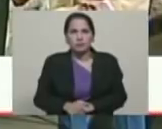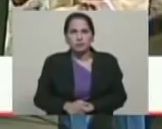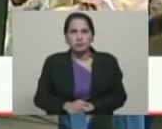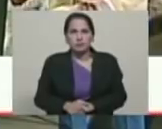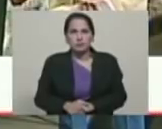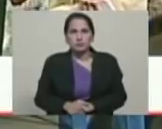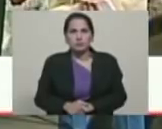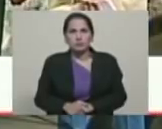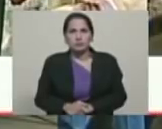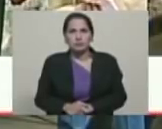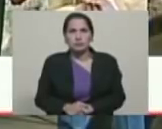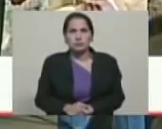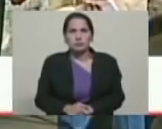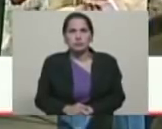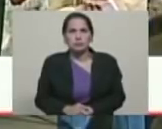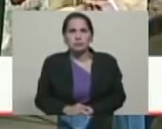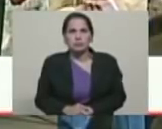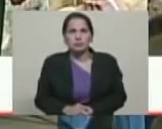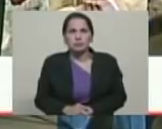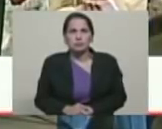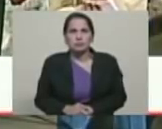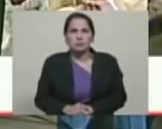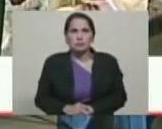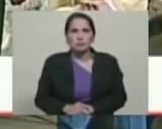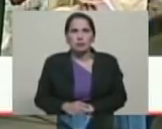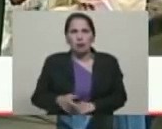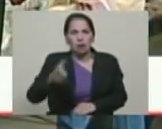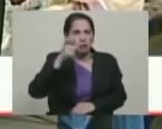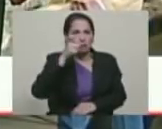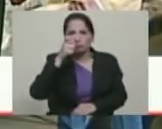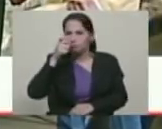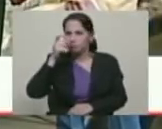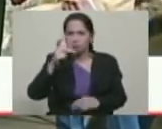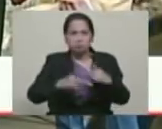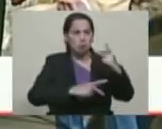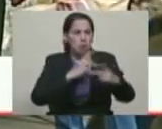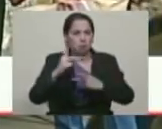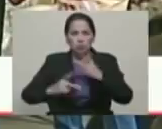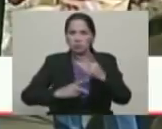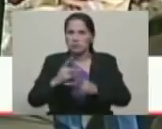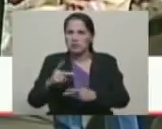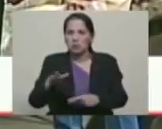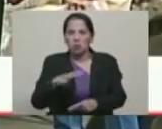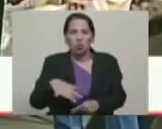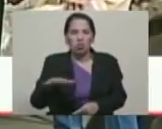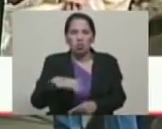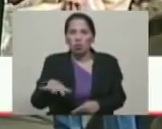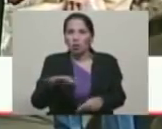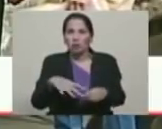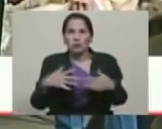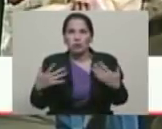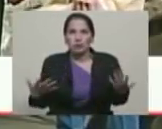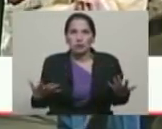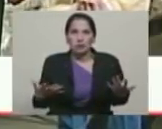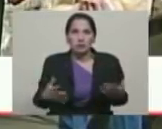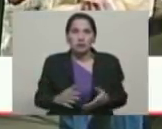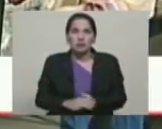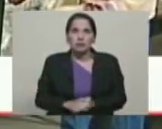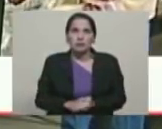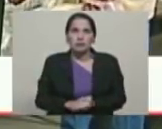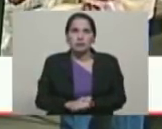Justo Noguera Pietri, precisamente haciendo un recorrido productivo por el centro agrícola Ezequiel